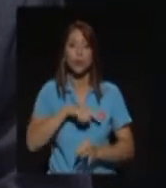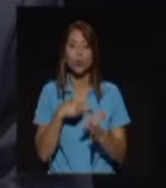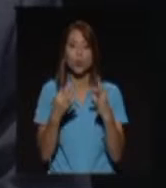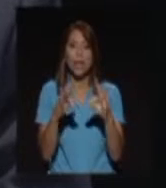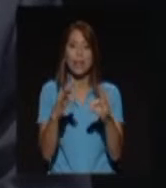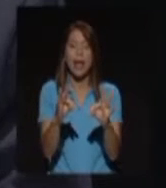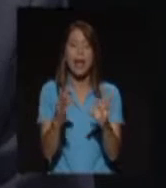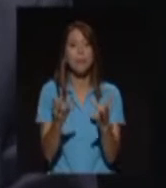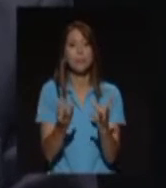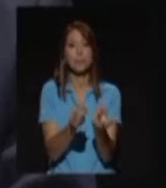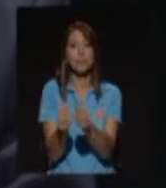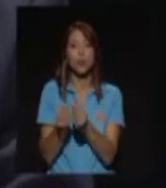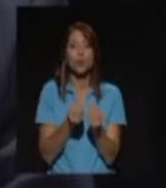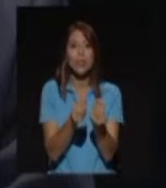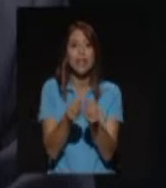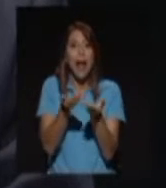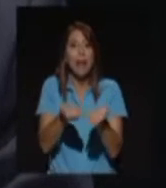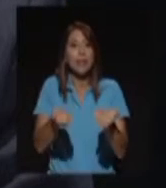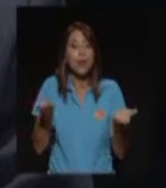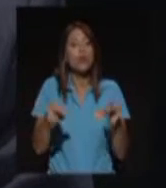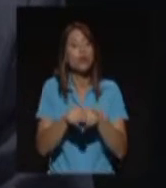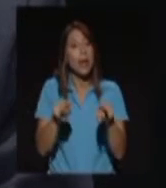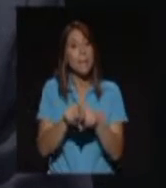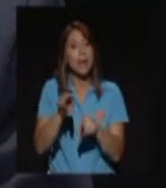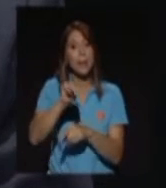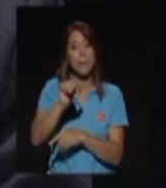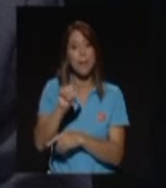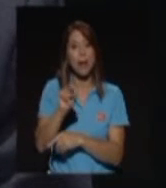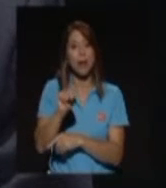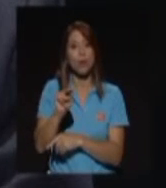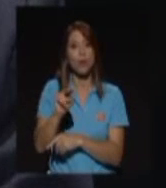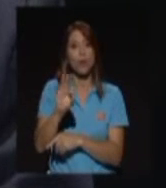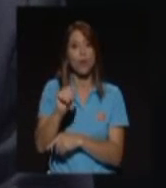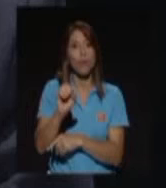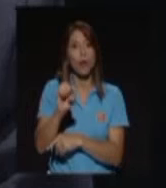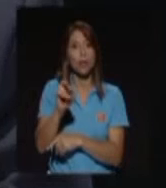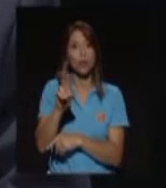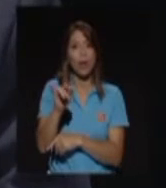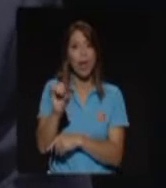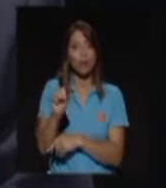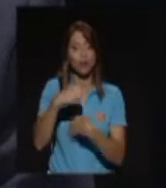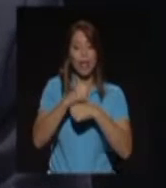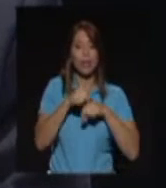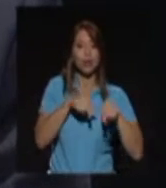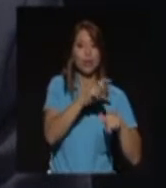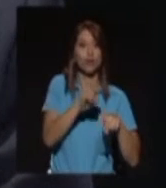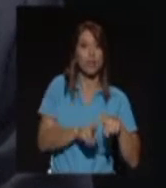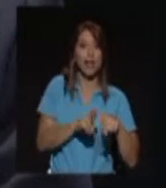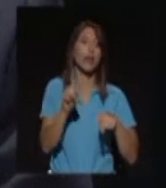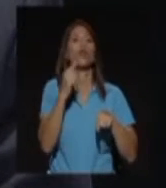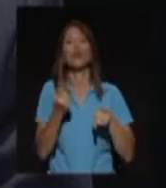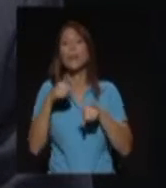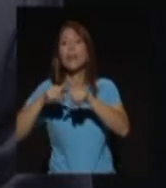de producir artículos también manufacturados en Costa Rica, y no depender solo de la exportación de